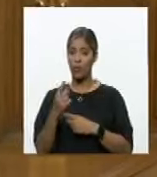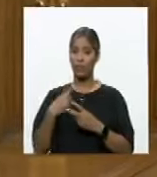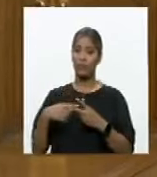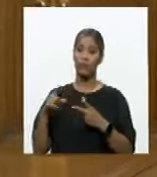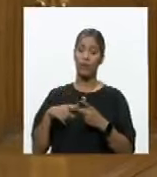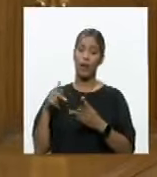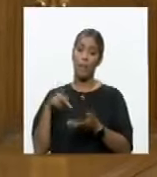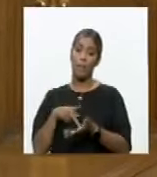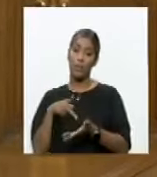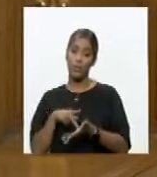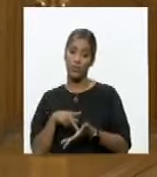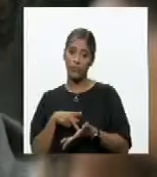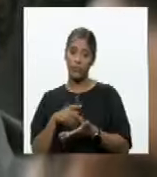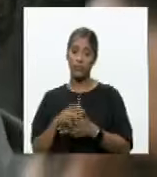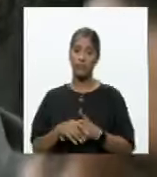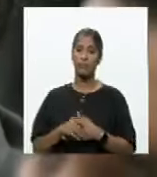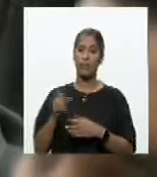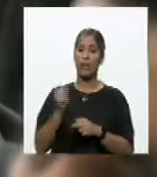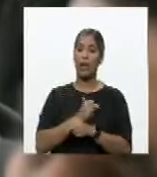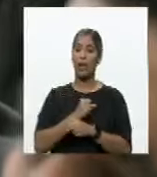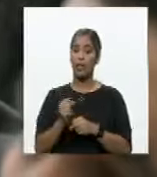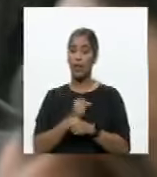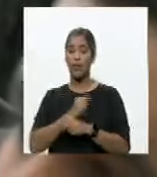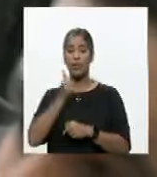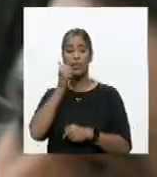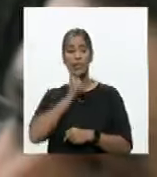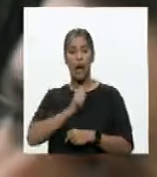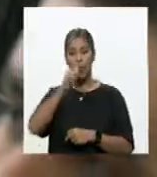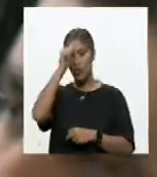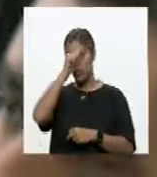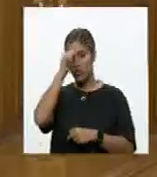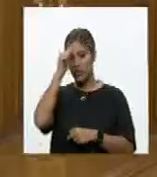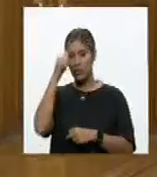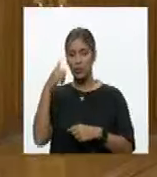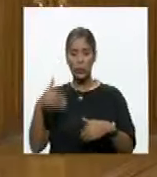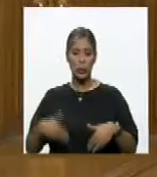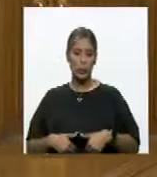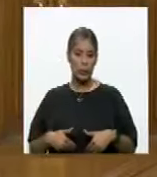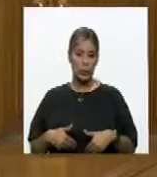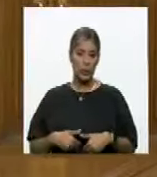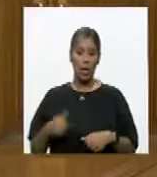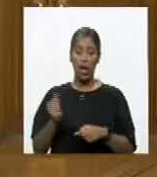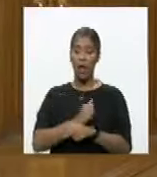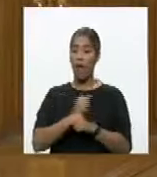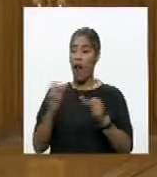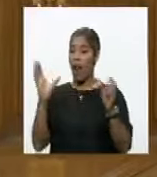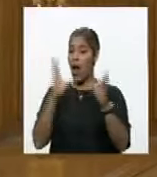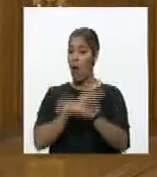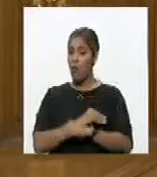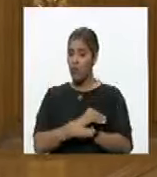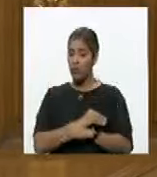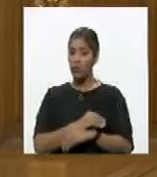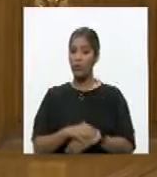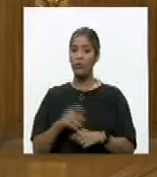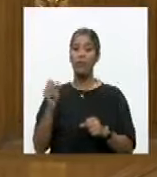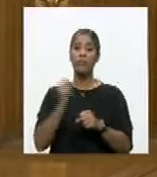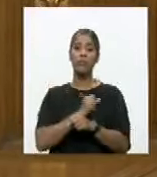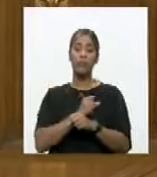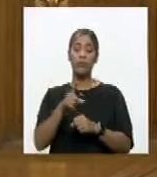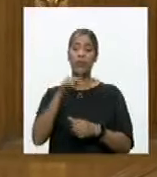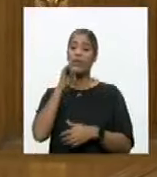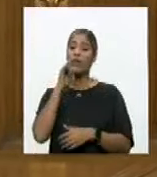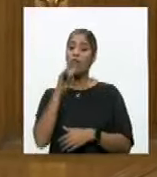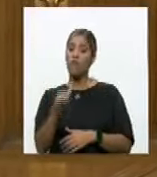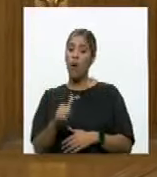que participó, el que trabajó sábado y domingo, el que trabajó de noche, el que elaboró ese